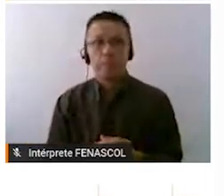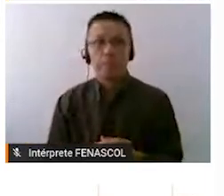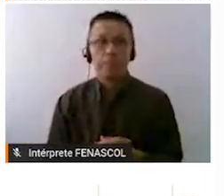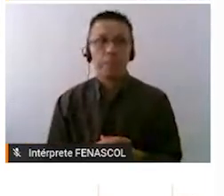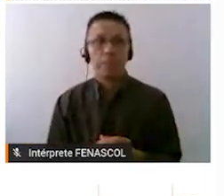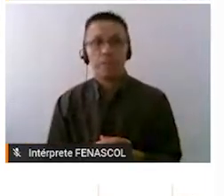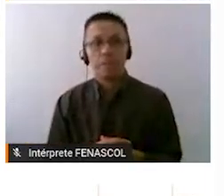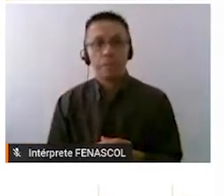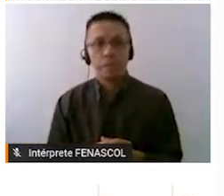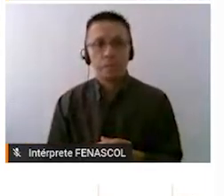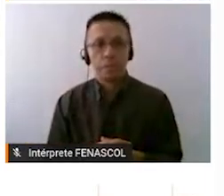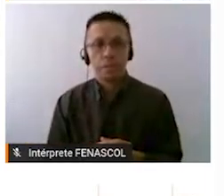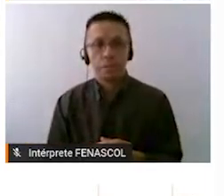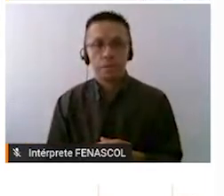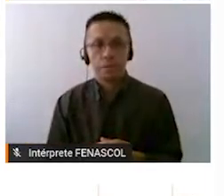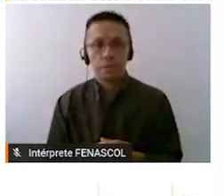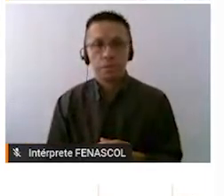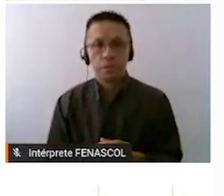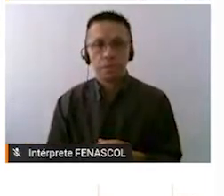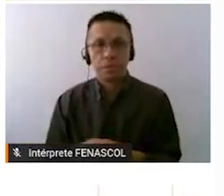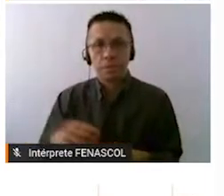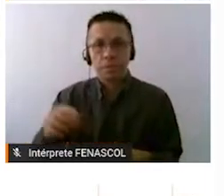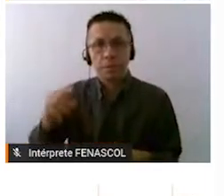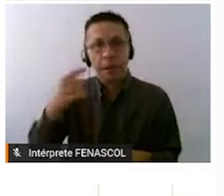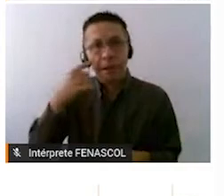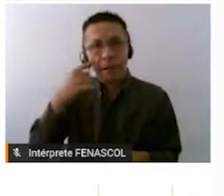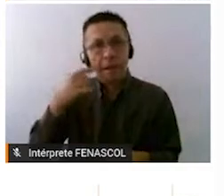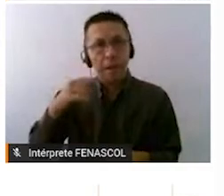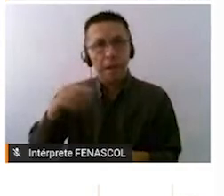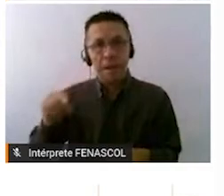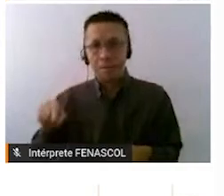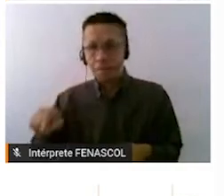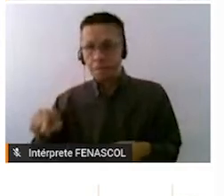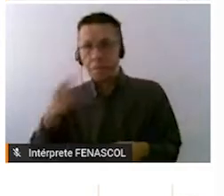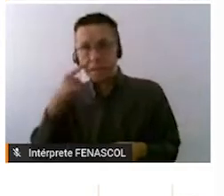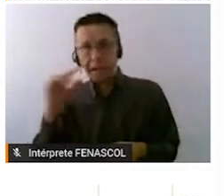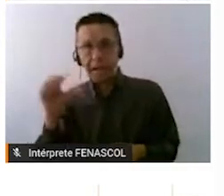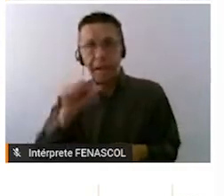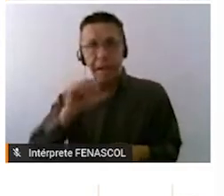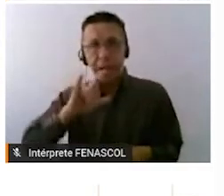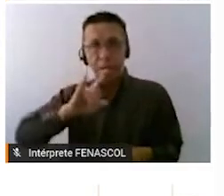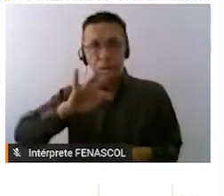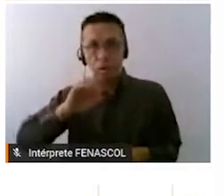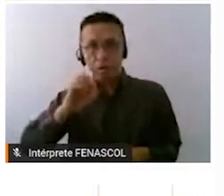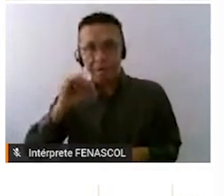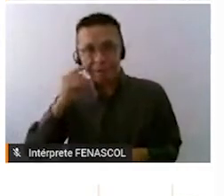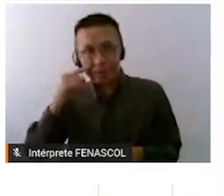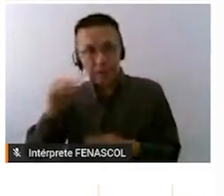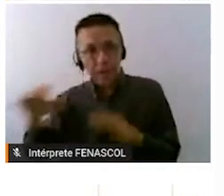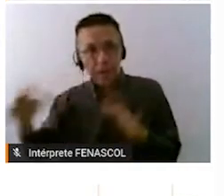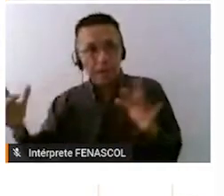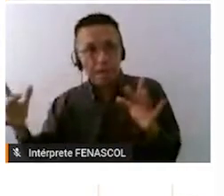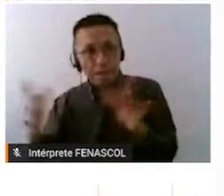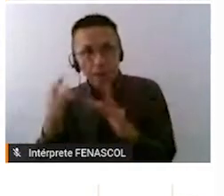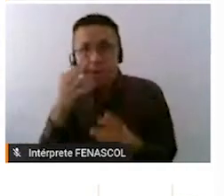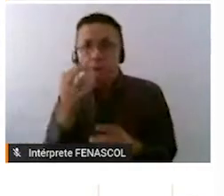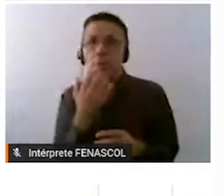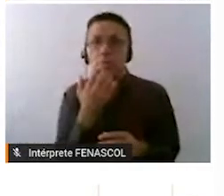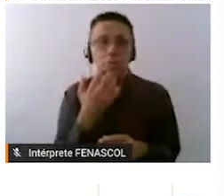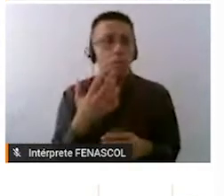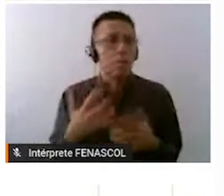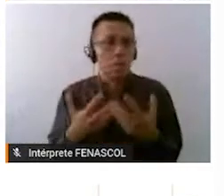poner por igual la automatización con Industria 4.0, porque si vemos a nuestro empresario que está